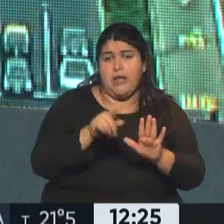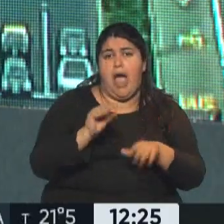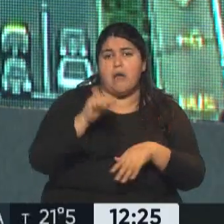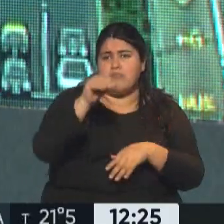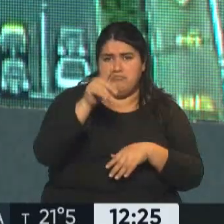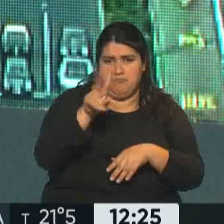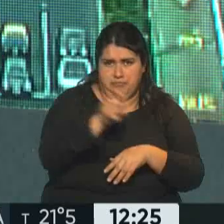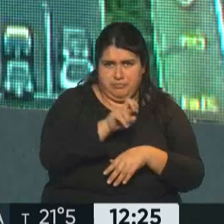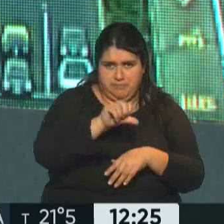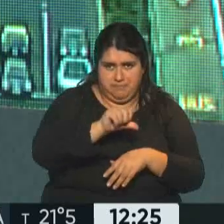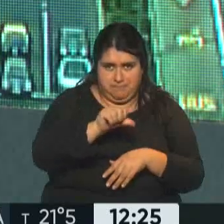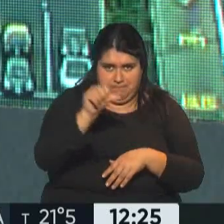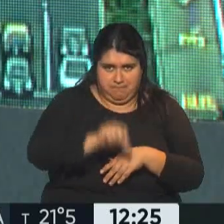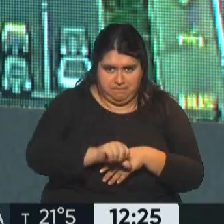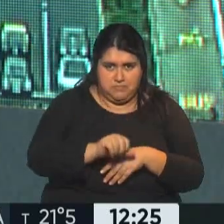más allá de